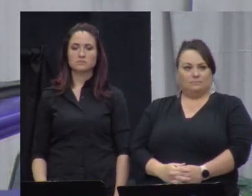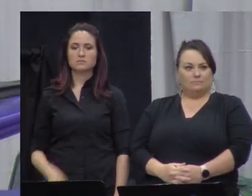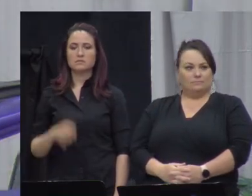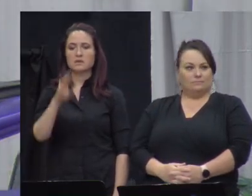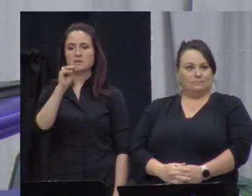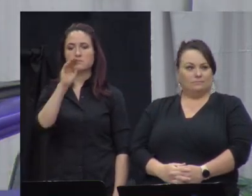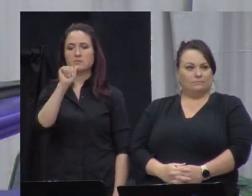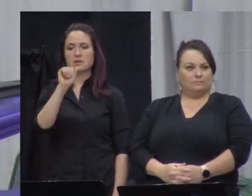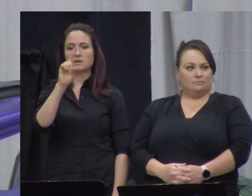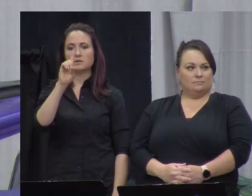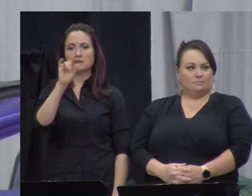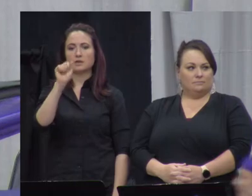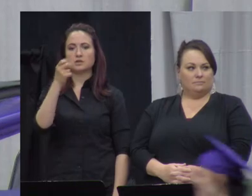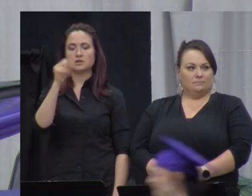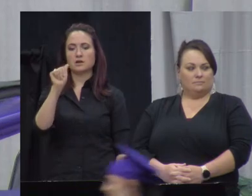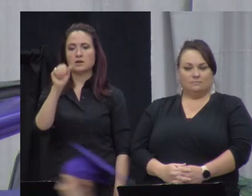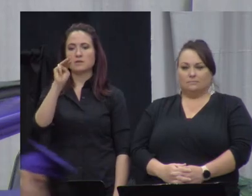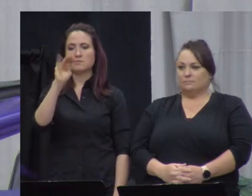Madeja Miller.